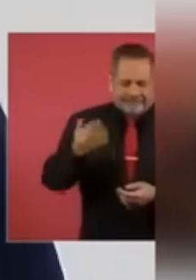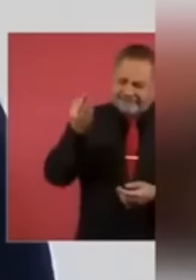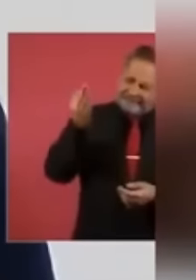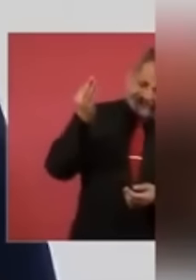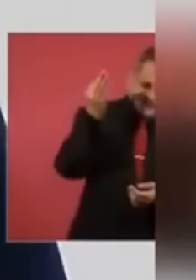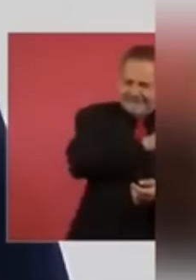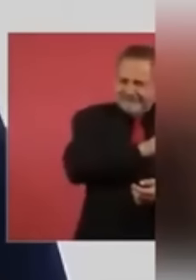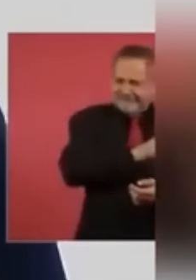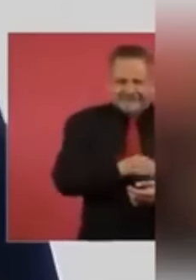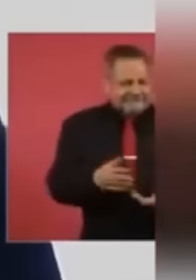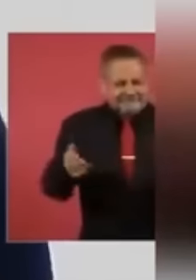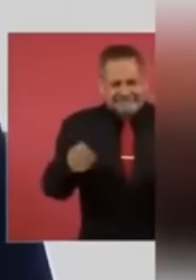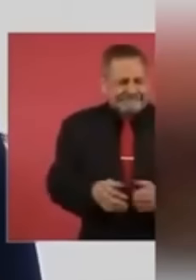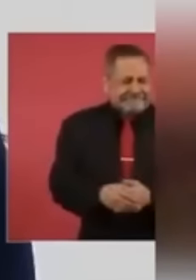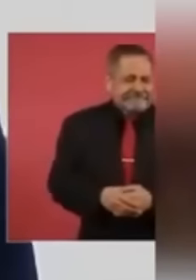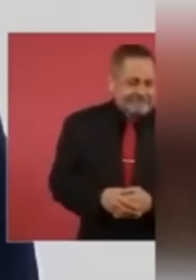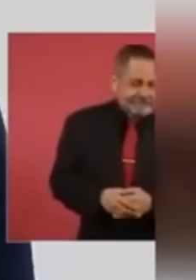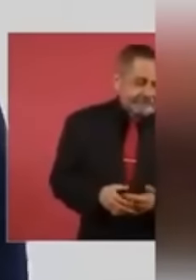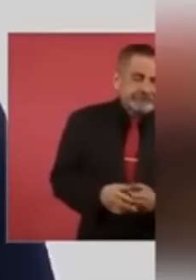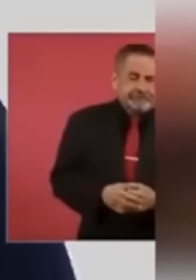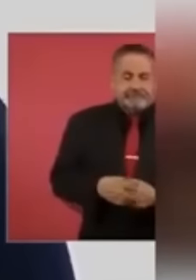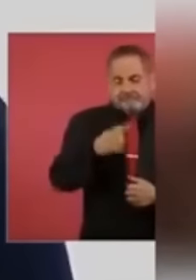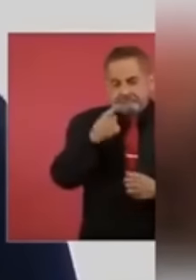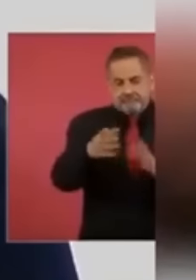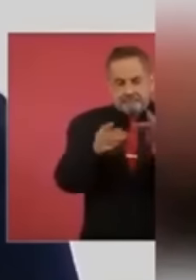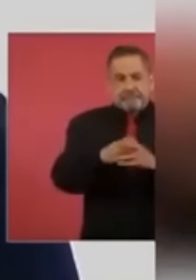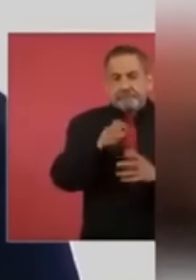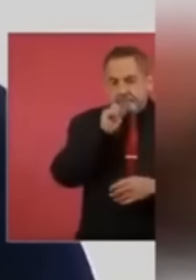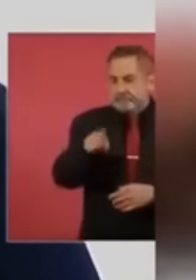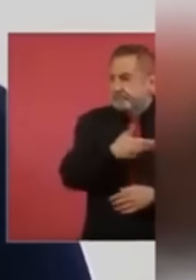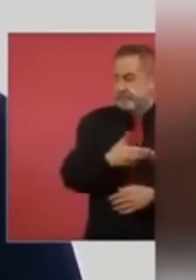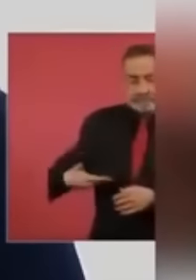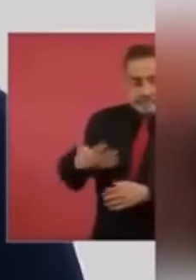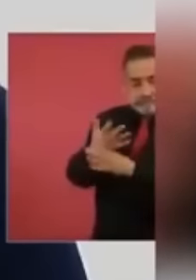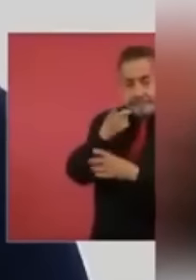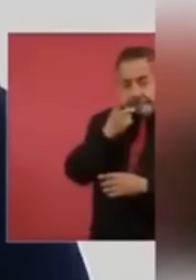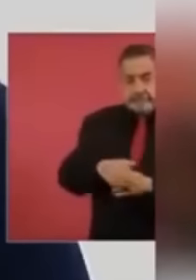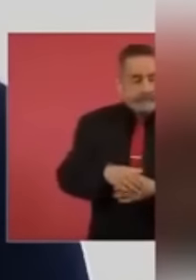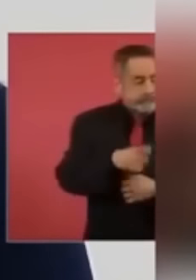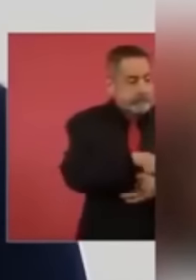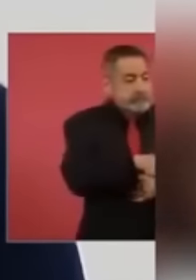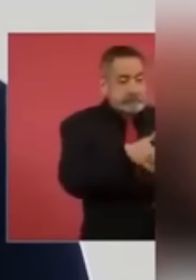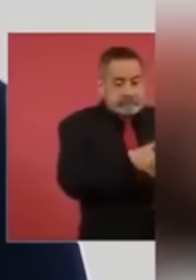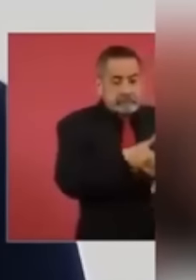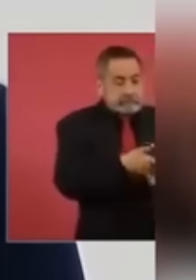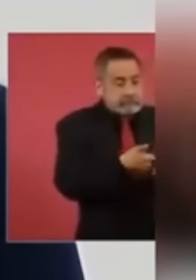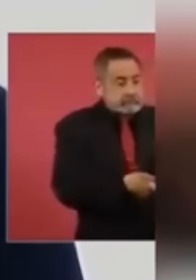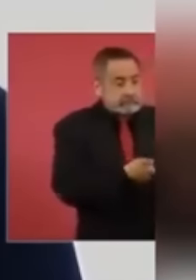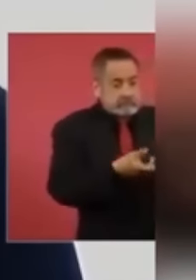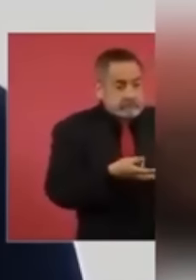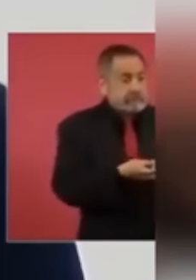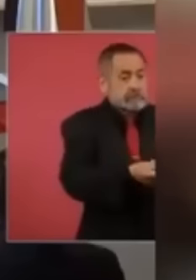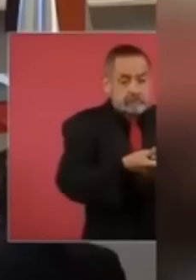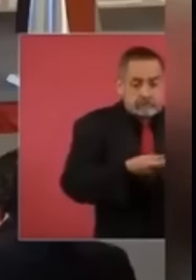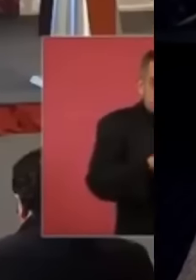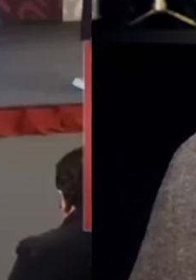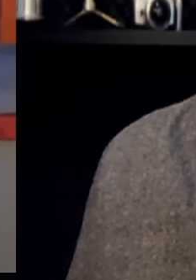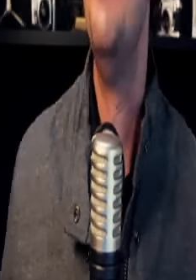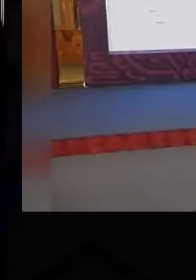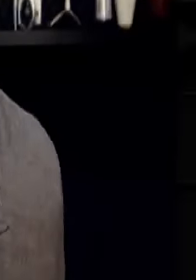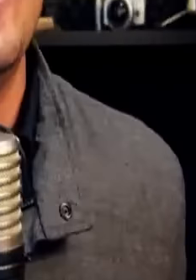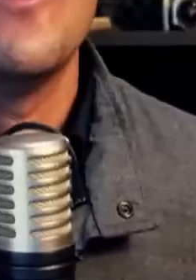falso esto Hay que decir Y también lo dijo el presidente cuesta millones de pesos